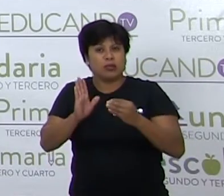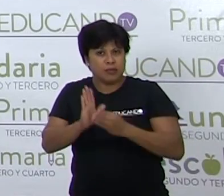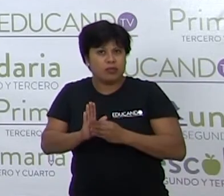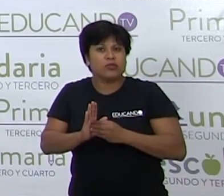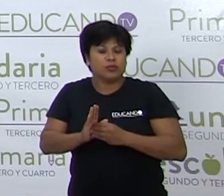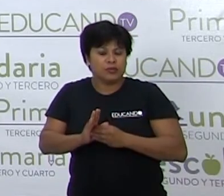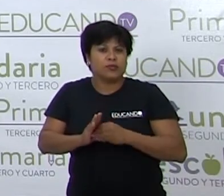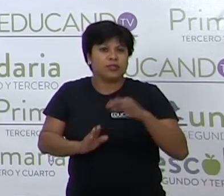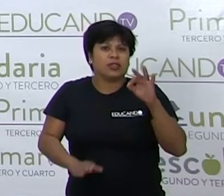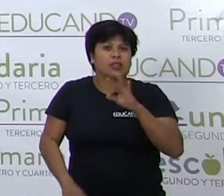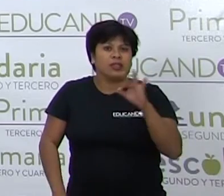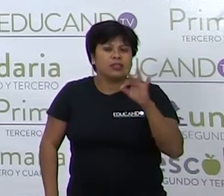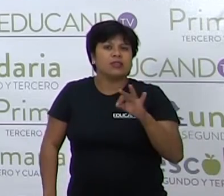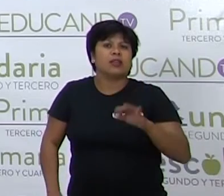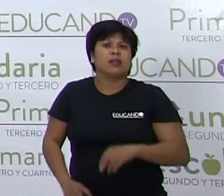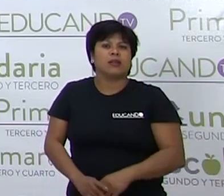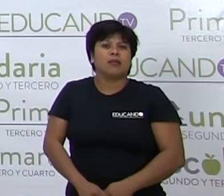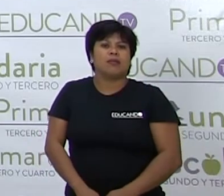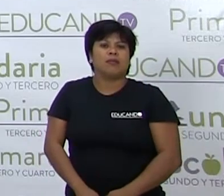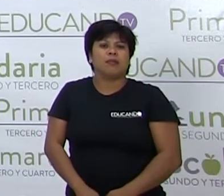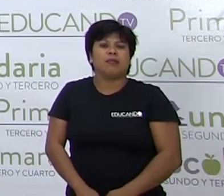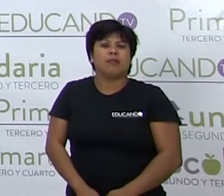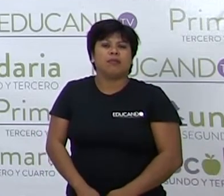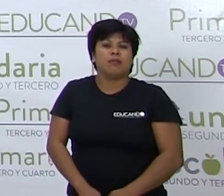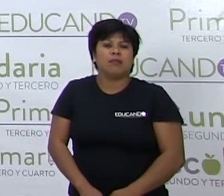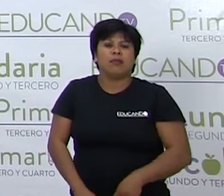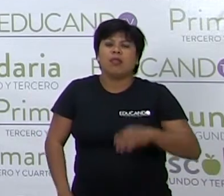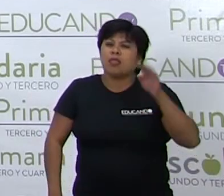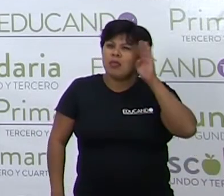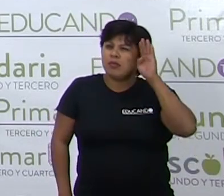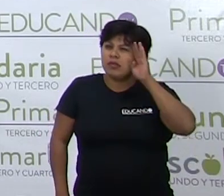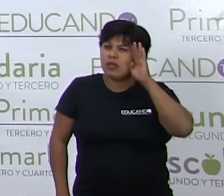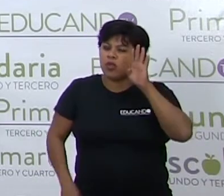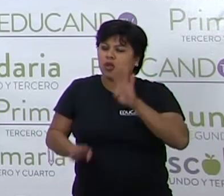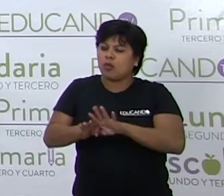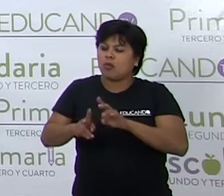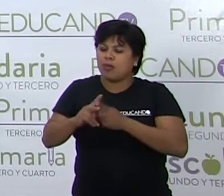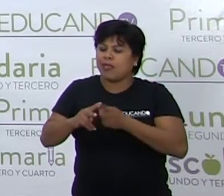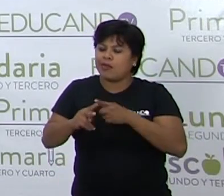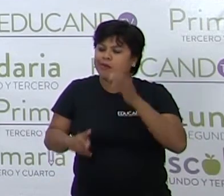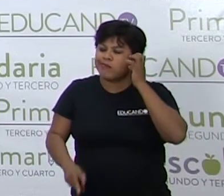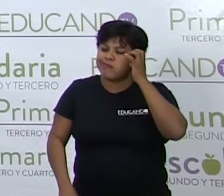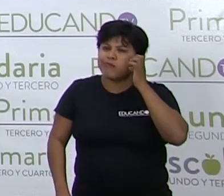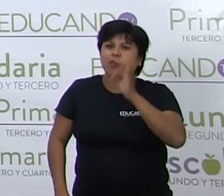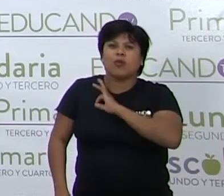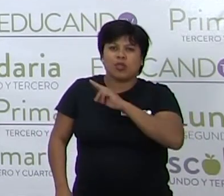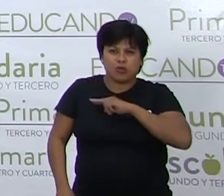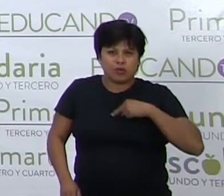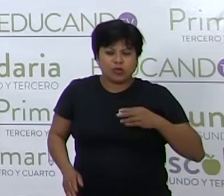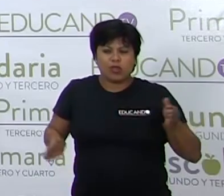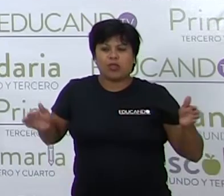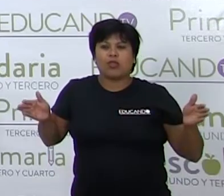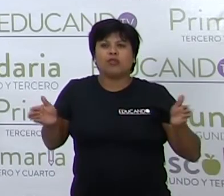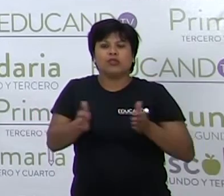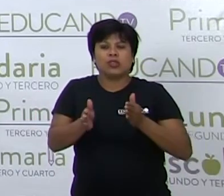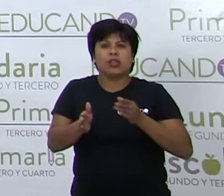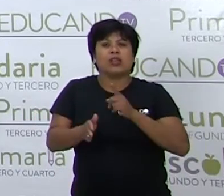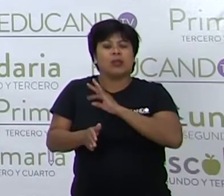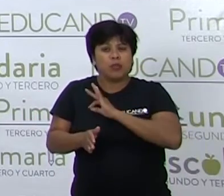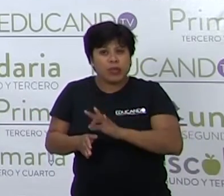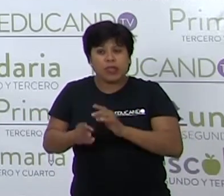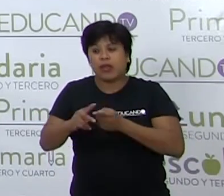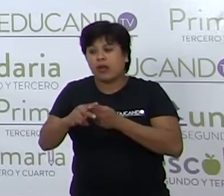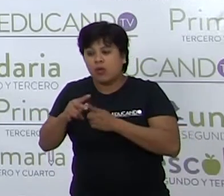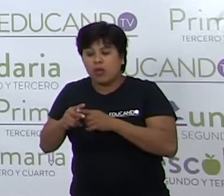de de pensamiento matemático podemos deducir que podemos calcular